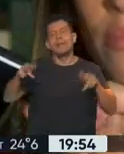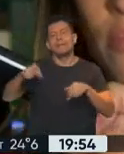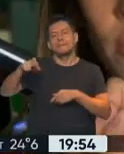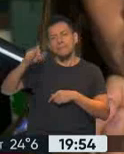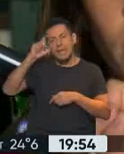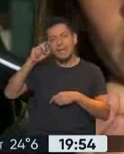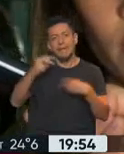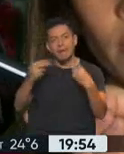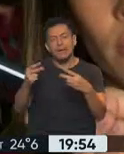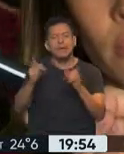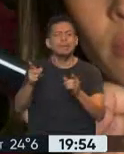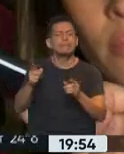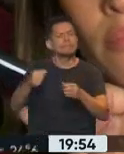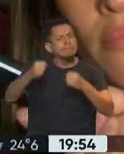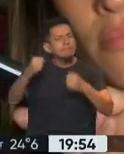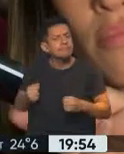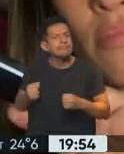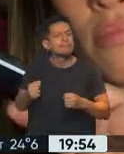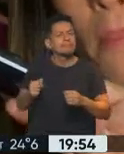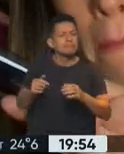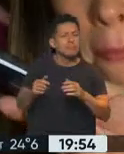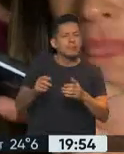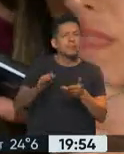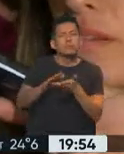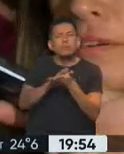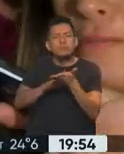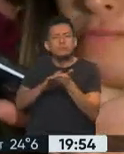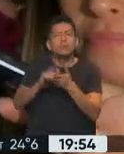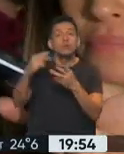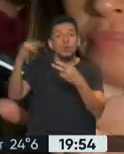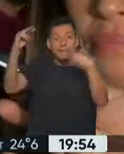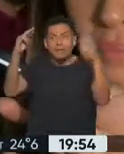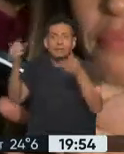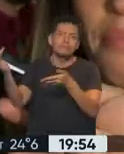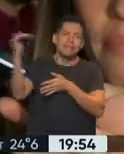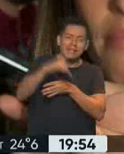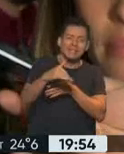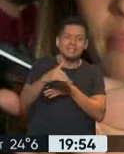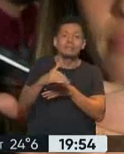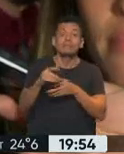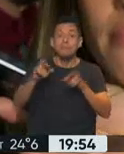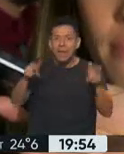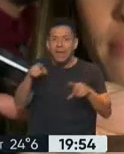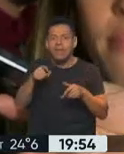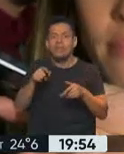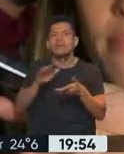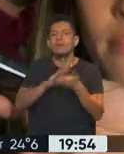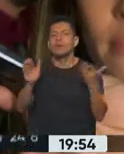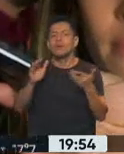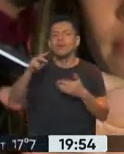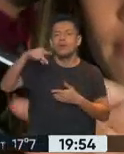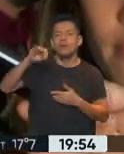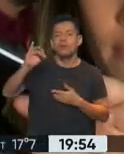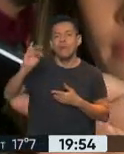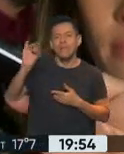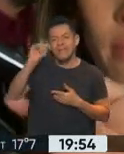política muy decidida, muy vehemente, de captación de turistas extranjeros, y en eso los nómades digitales, esta nueva forma de trabajar, este nuevo hábito